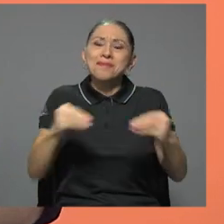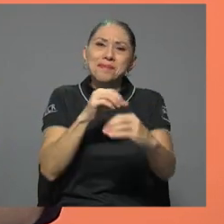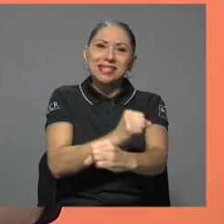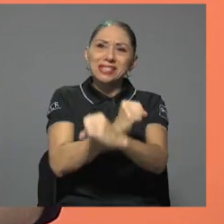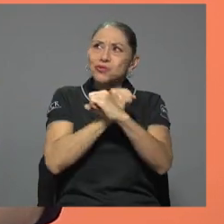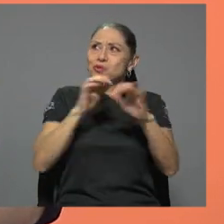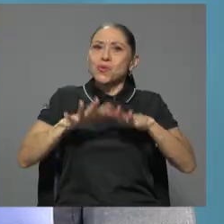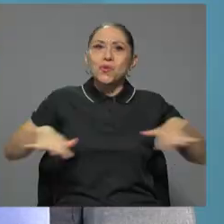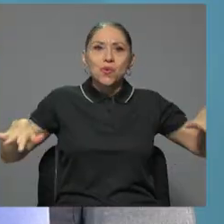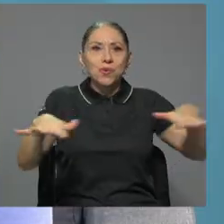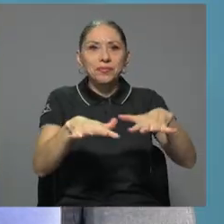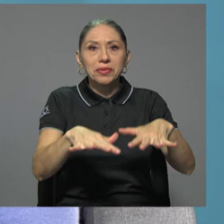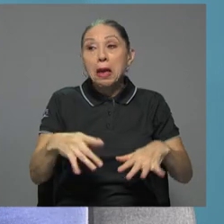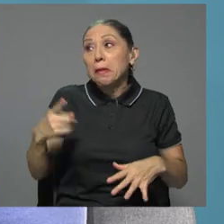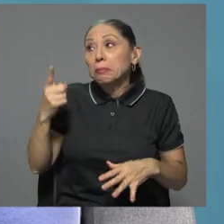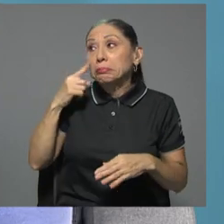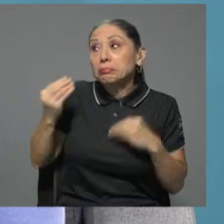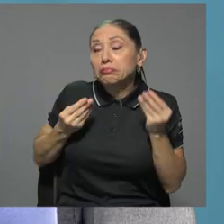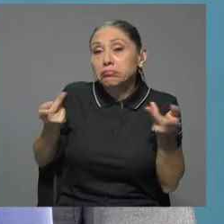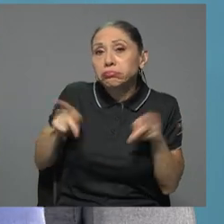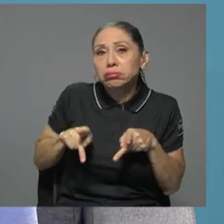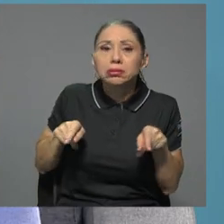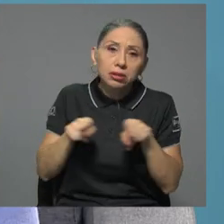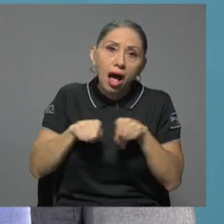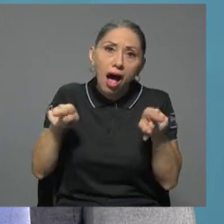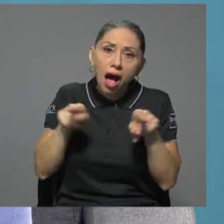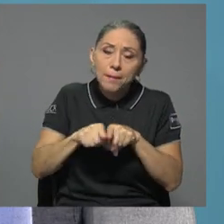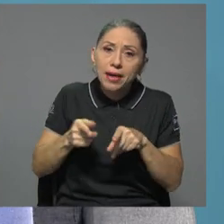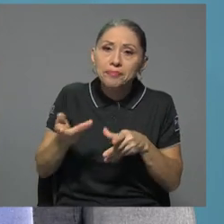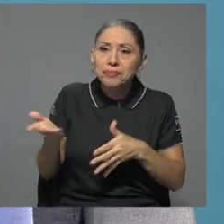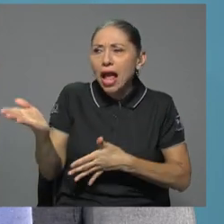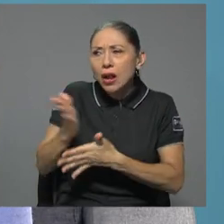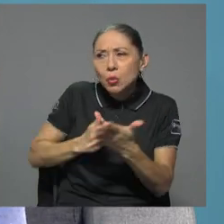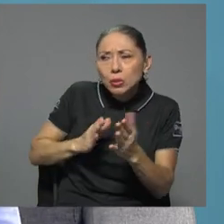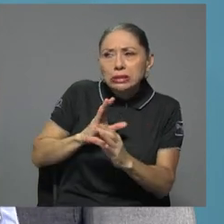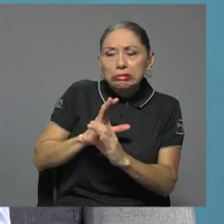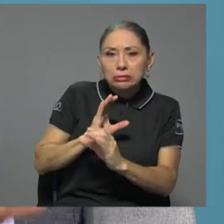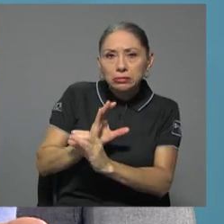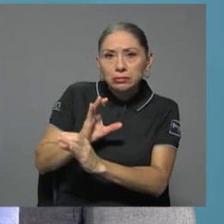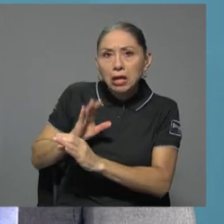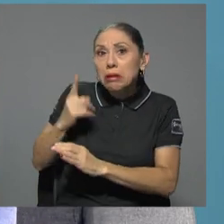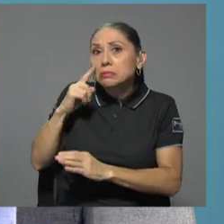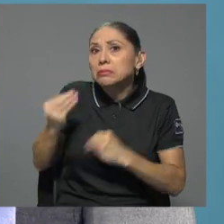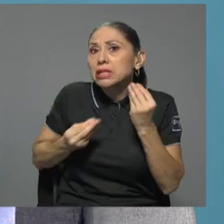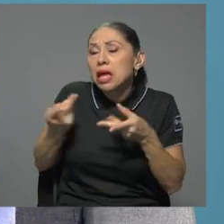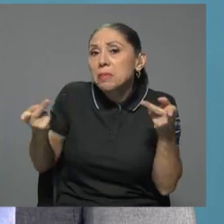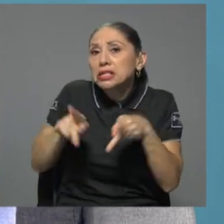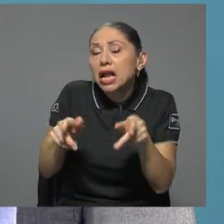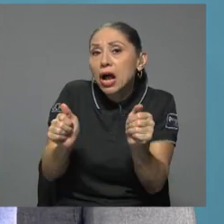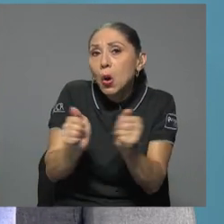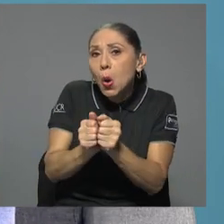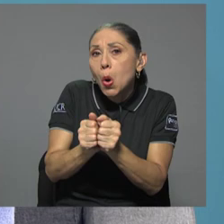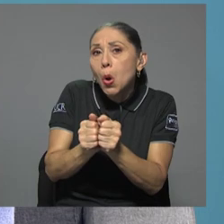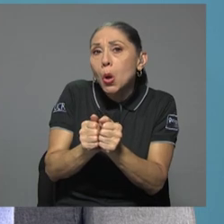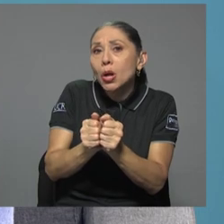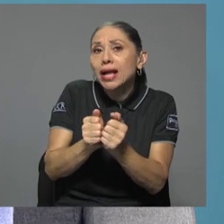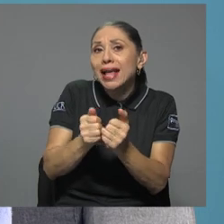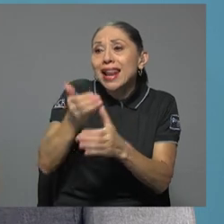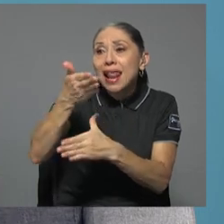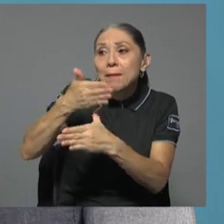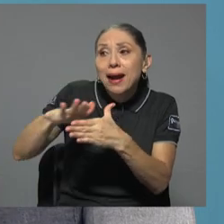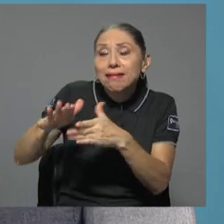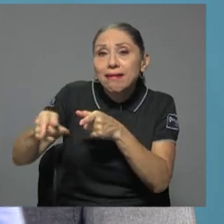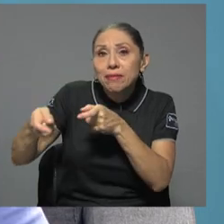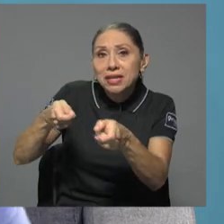en campus veremos a ver qué pasa porque también hay reservas en torno al tema de qué pasará con la bala qué sucederá con la parte administrativa